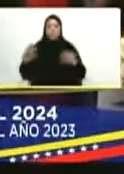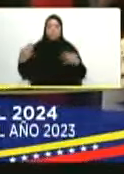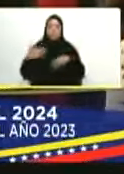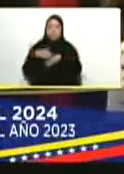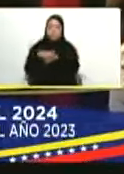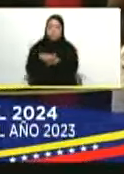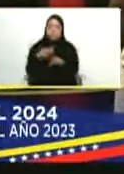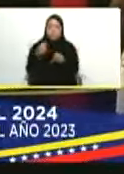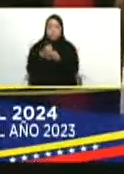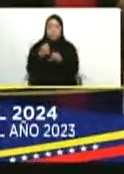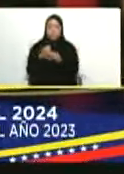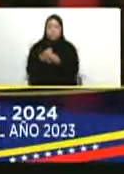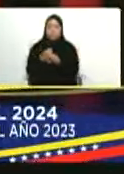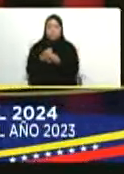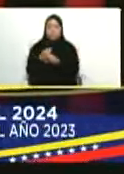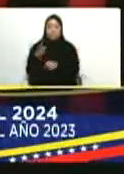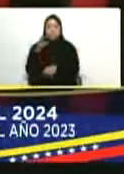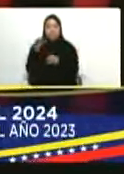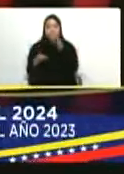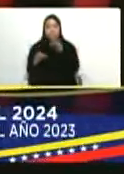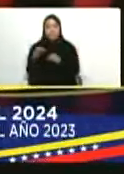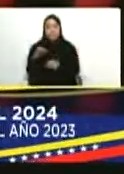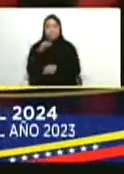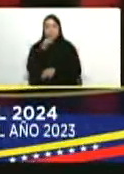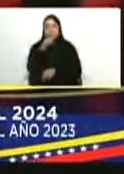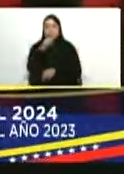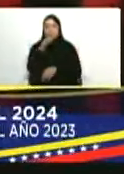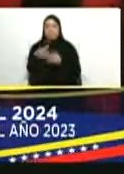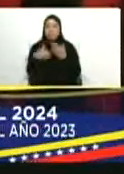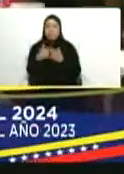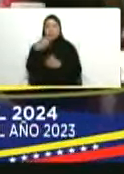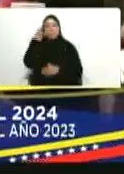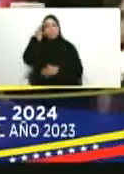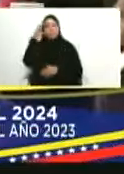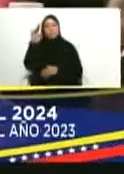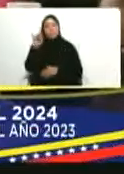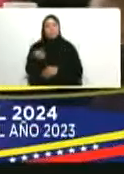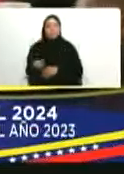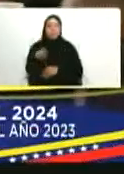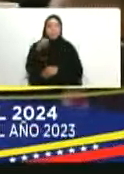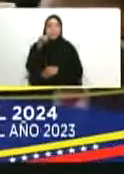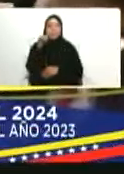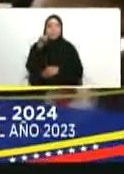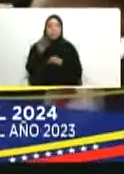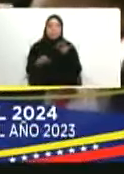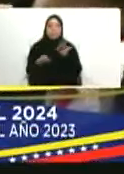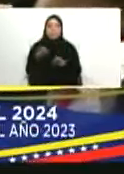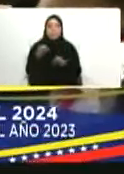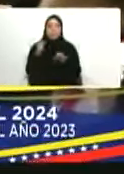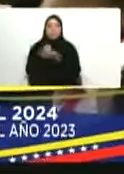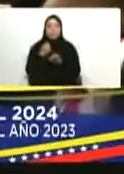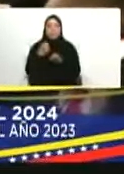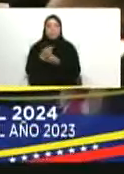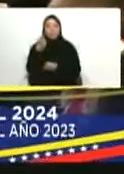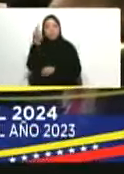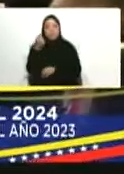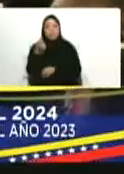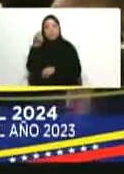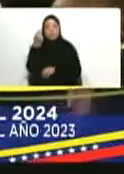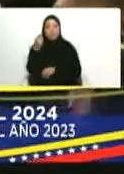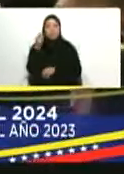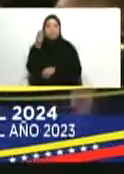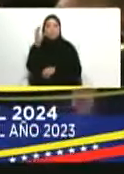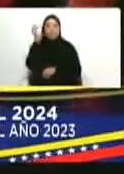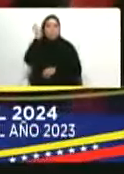integrantes del Tribunal Supremo de Justicia. Allí saluda también a la diputada María León,